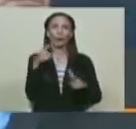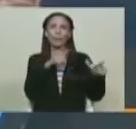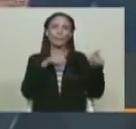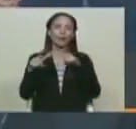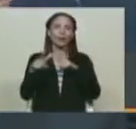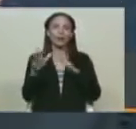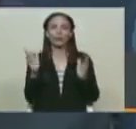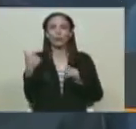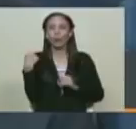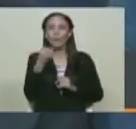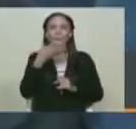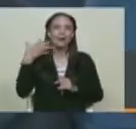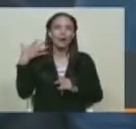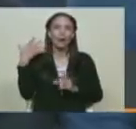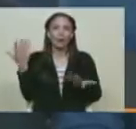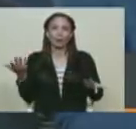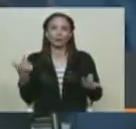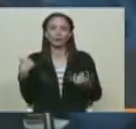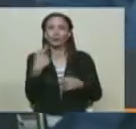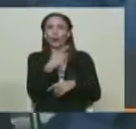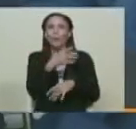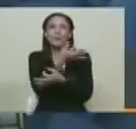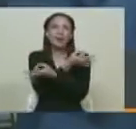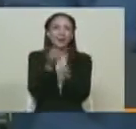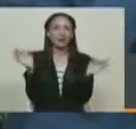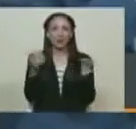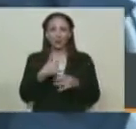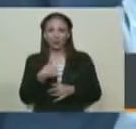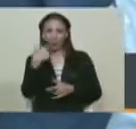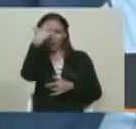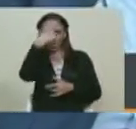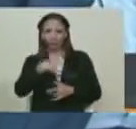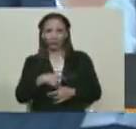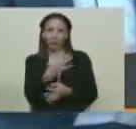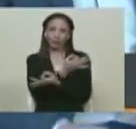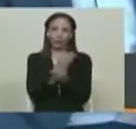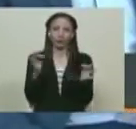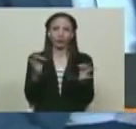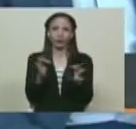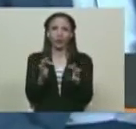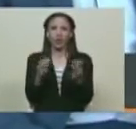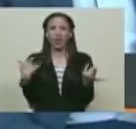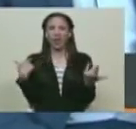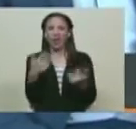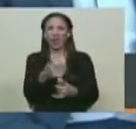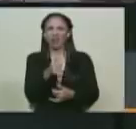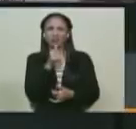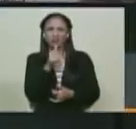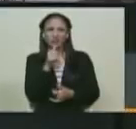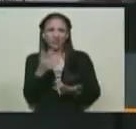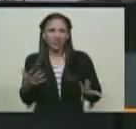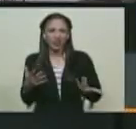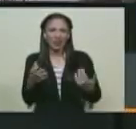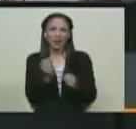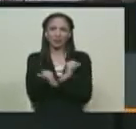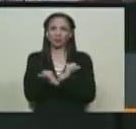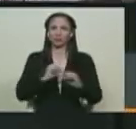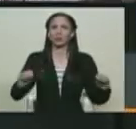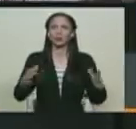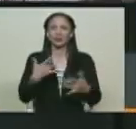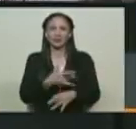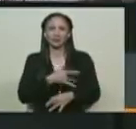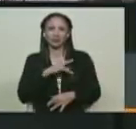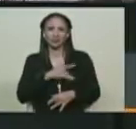compadre. Yo soy una estrella. Quien cree y quien se cree una estrella va a terminar estrellado, mi